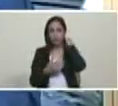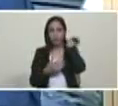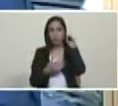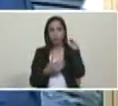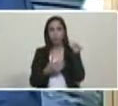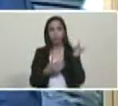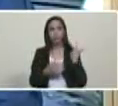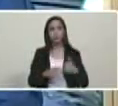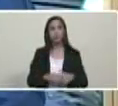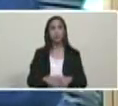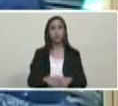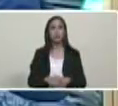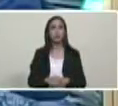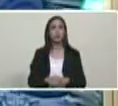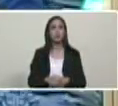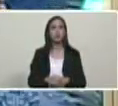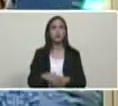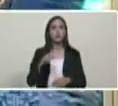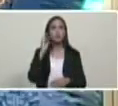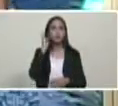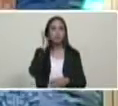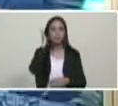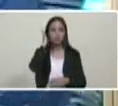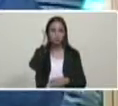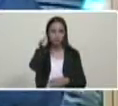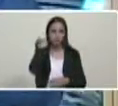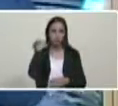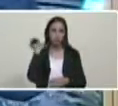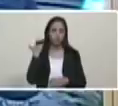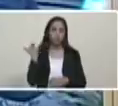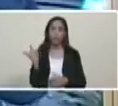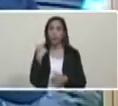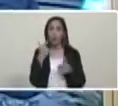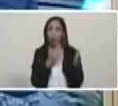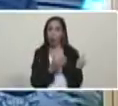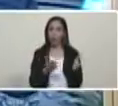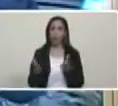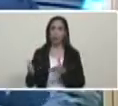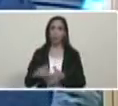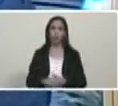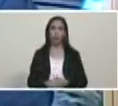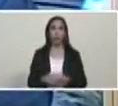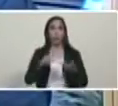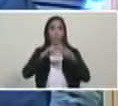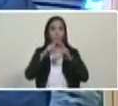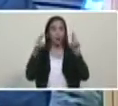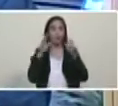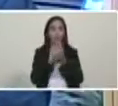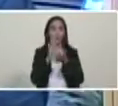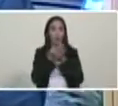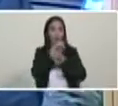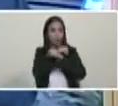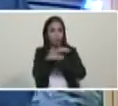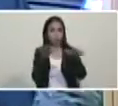trabajadores, la organización de base para garantizar